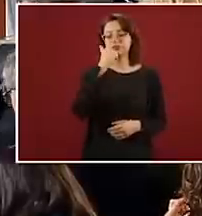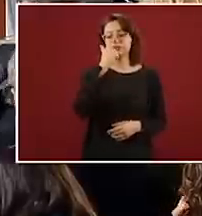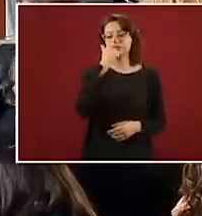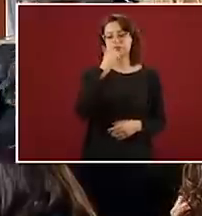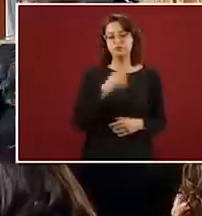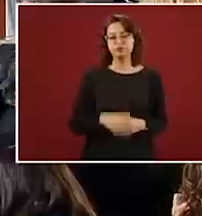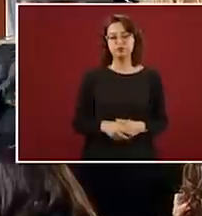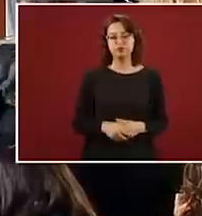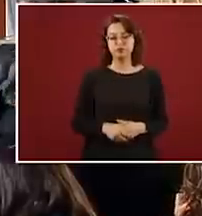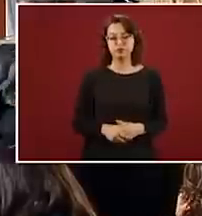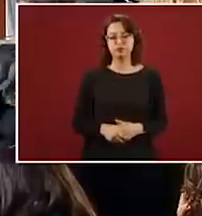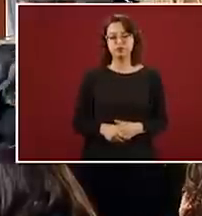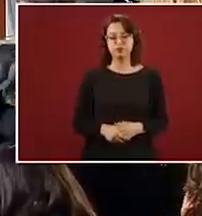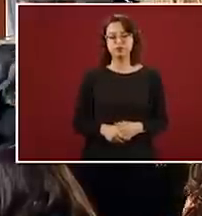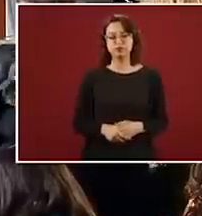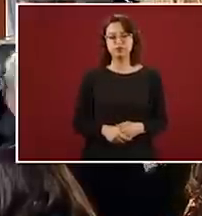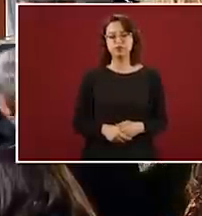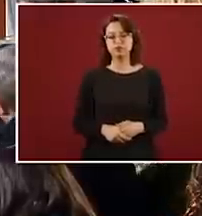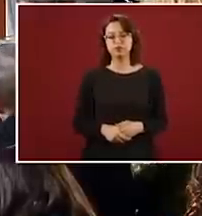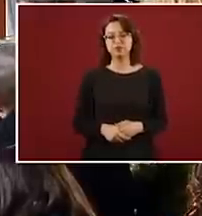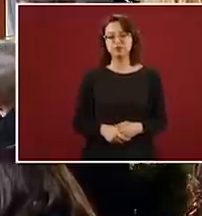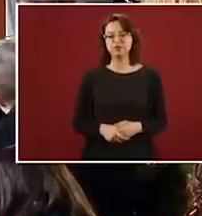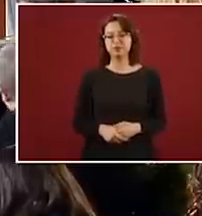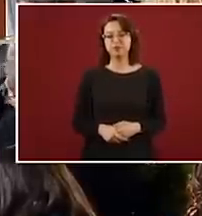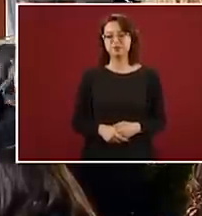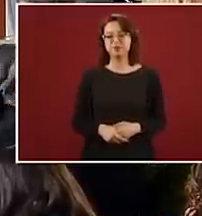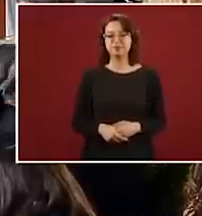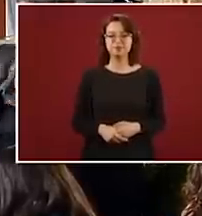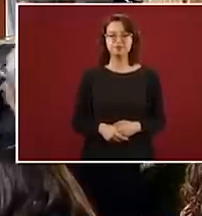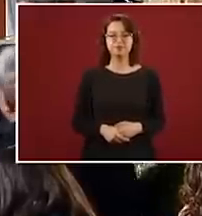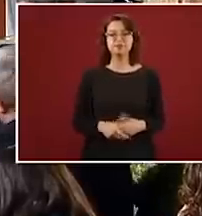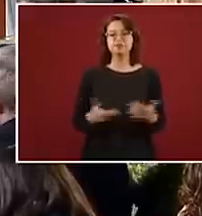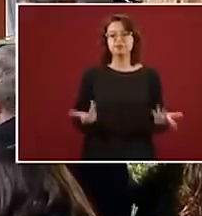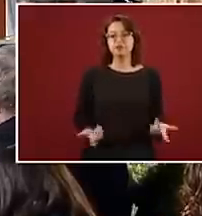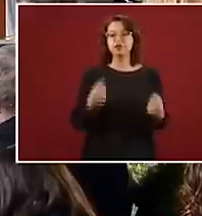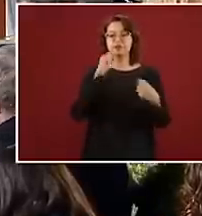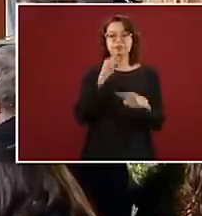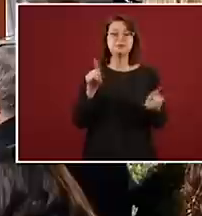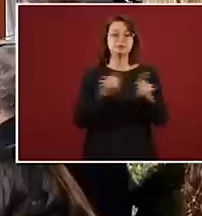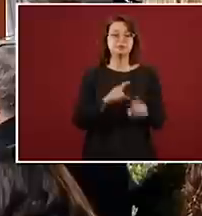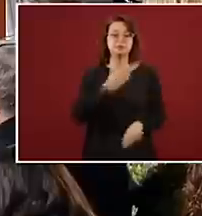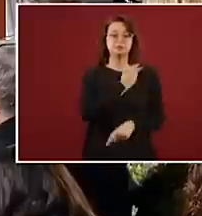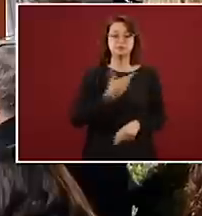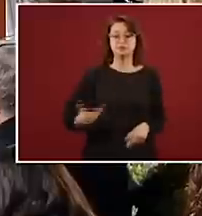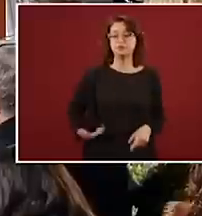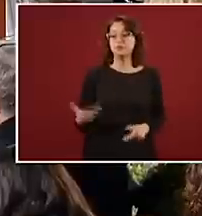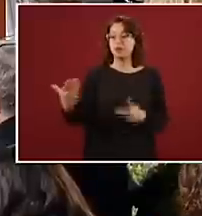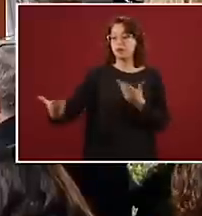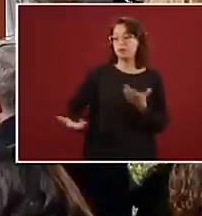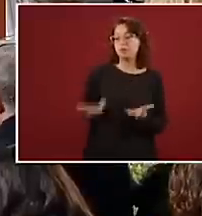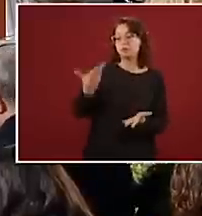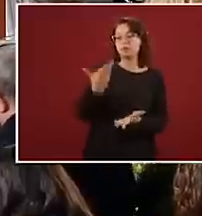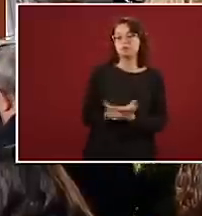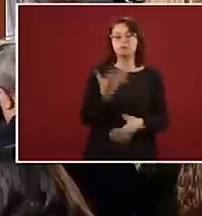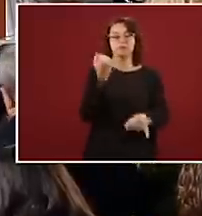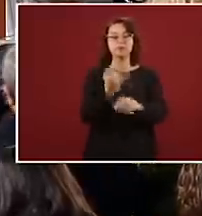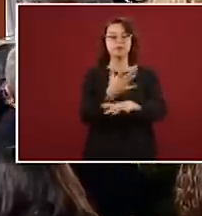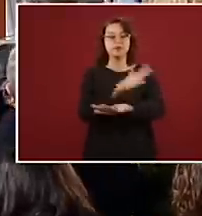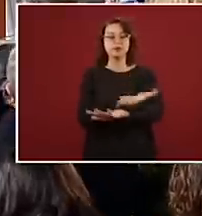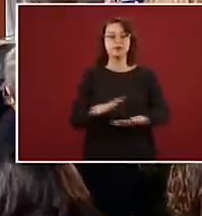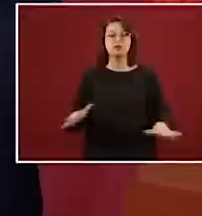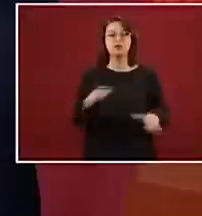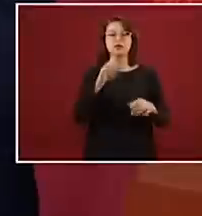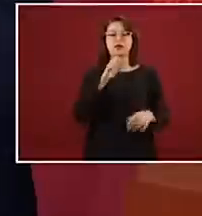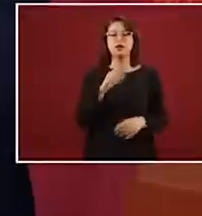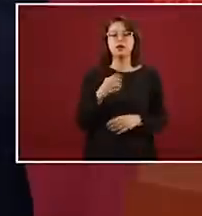Ahora, el presidente me ha pedido también actualizar a los medios de comunicación sobre el proceso de enajenación del